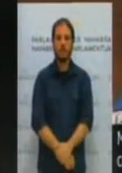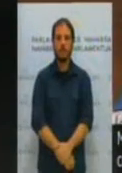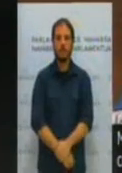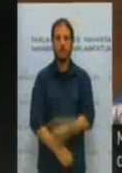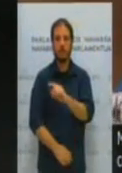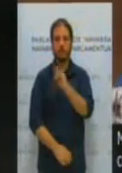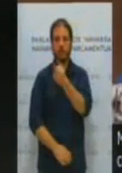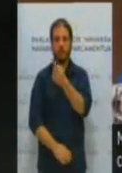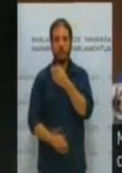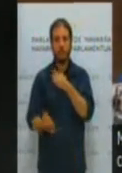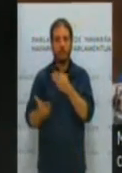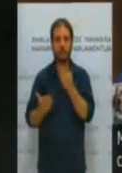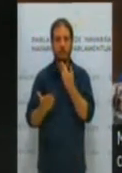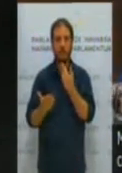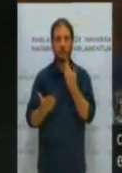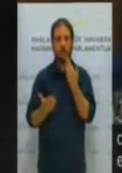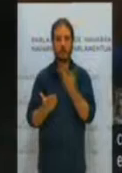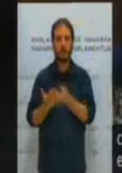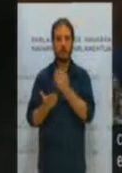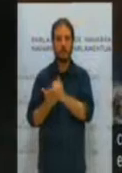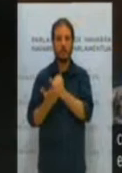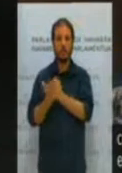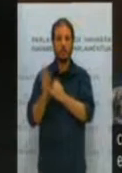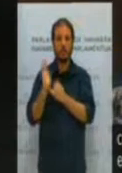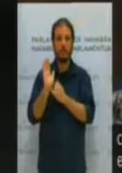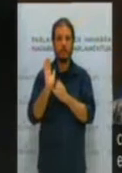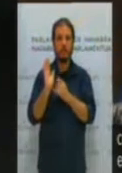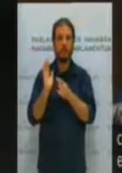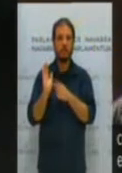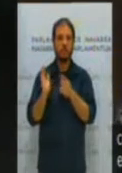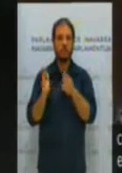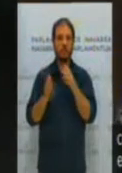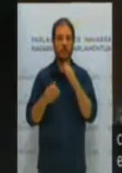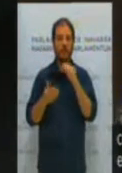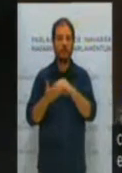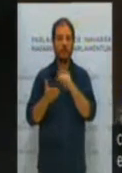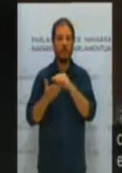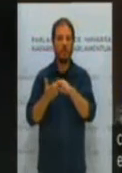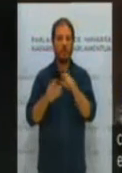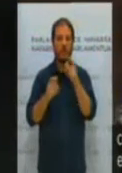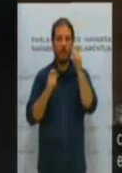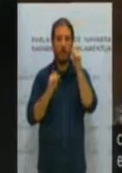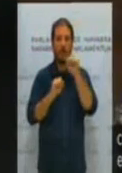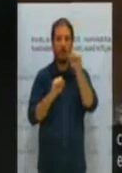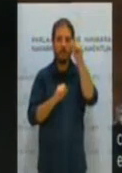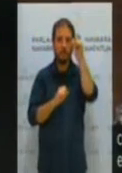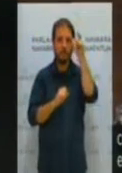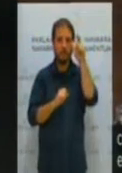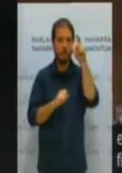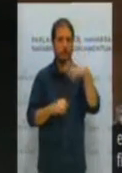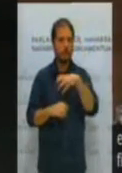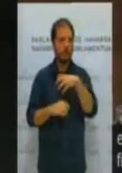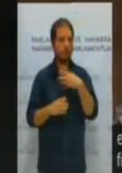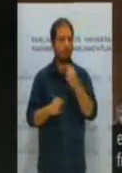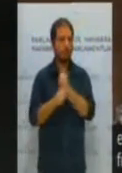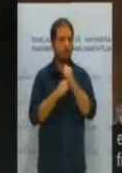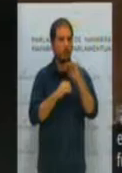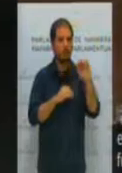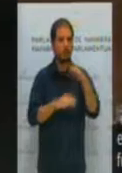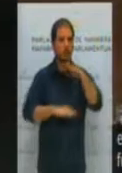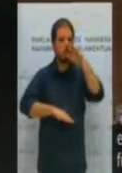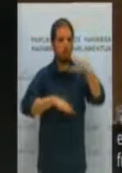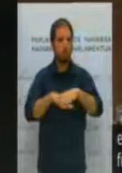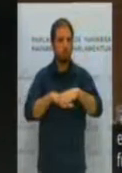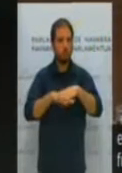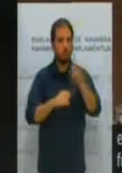cómo efectivamente la Oficina del Defensor del Pueblo cumple con su función. Su función, como bien lo explica, es la